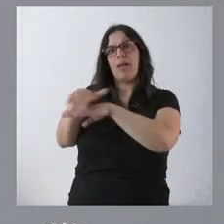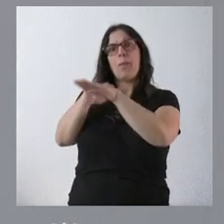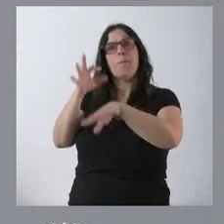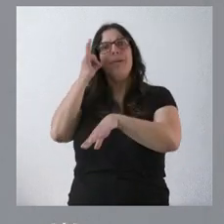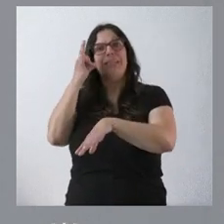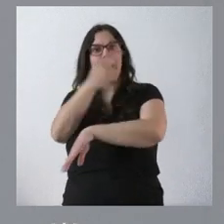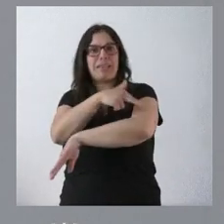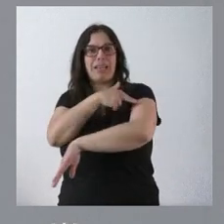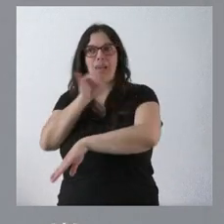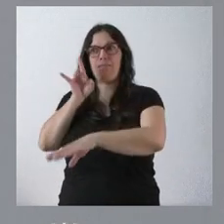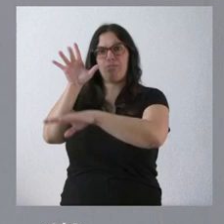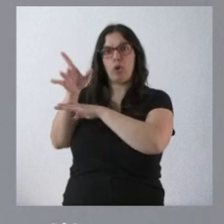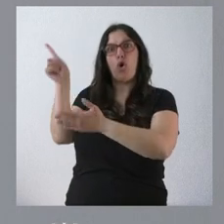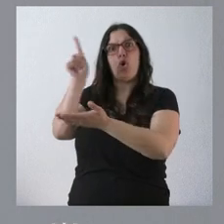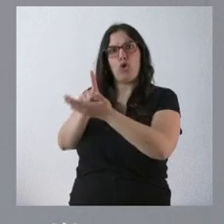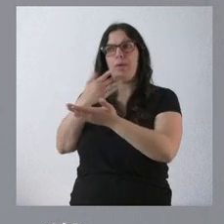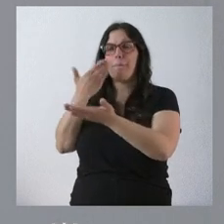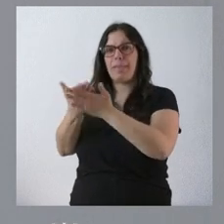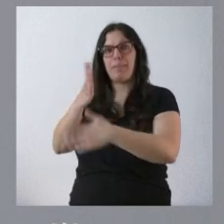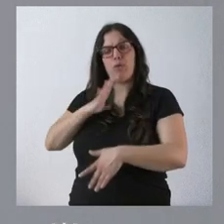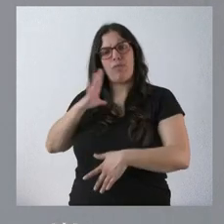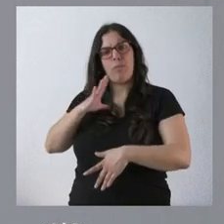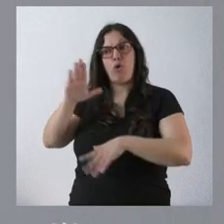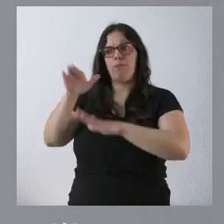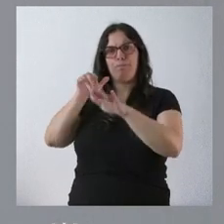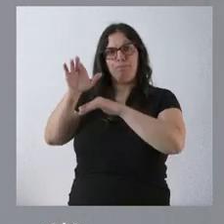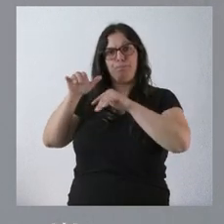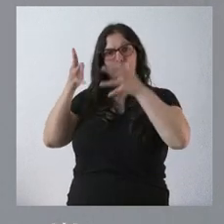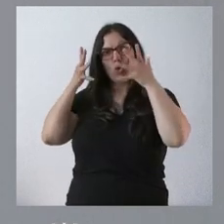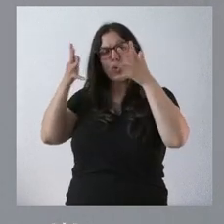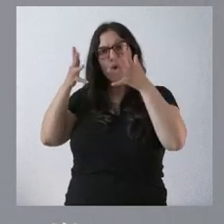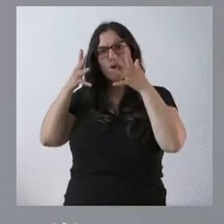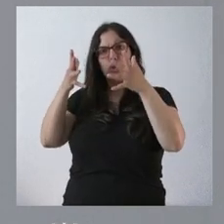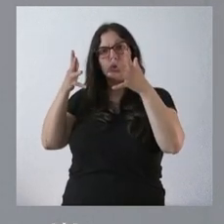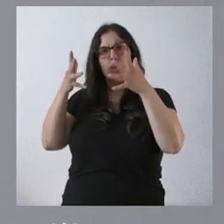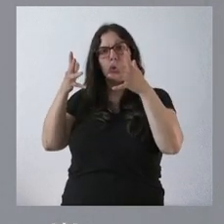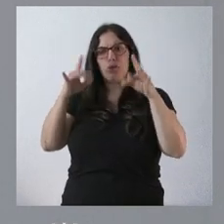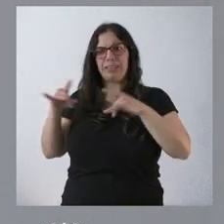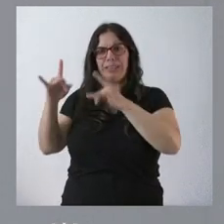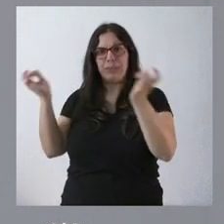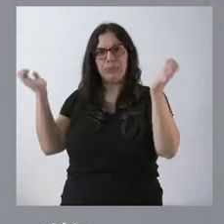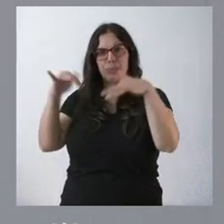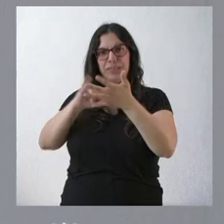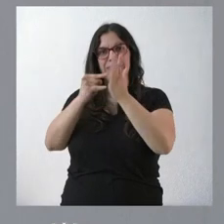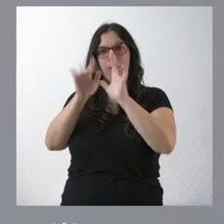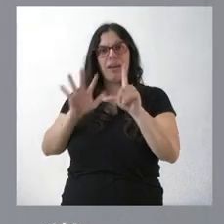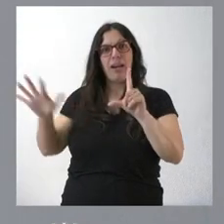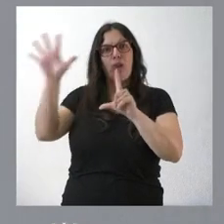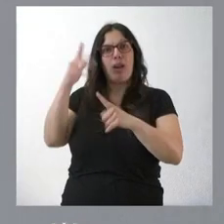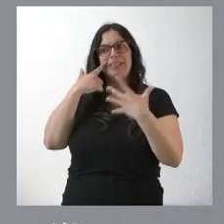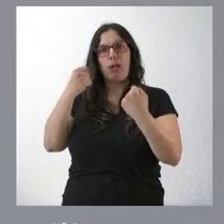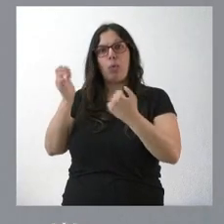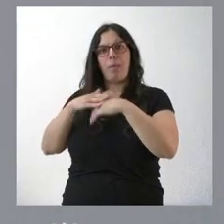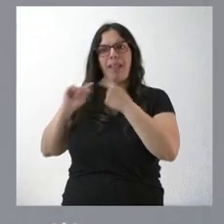de Sanidad nuevamente pidiendo una convocatoria del Consejo Interterritorial del Sistema Nacional de Salud donde este asunto pueda